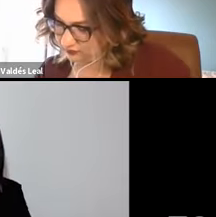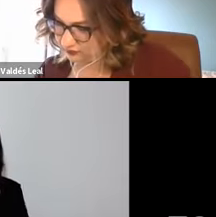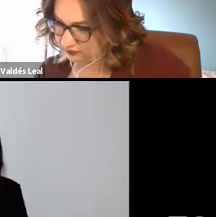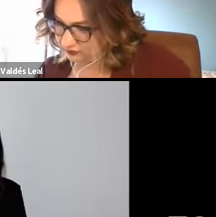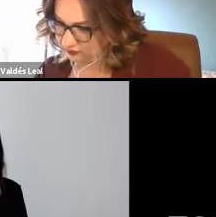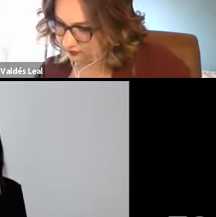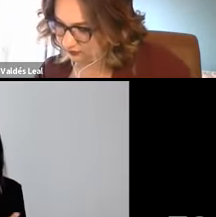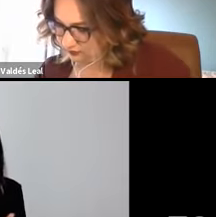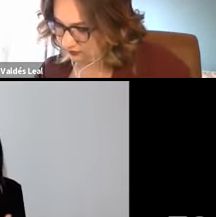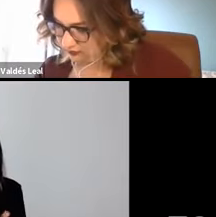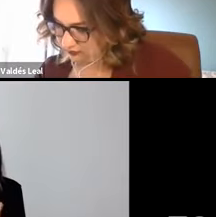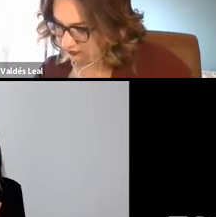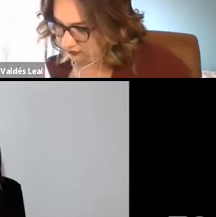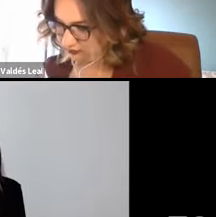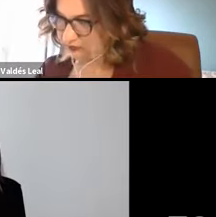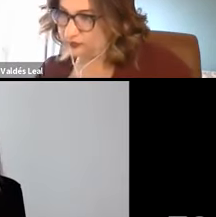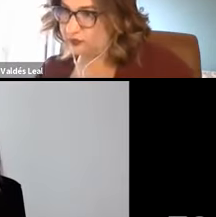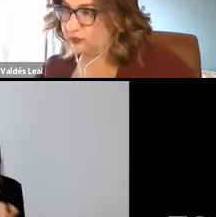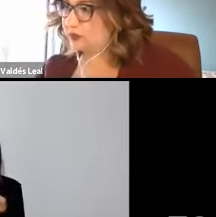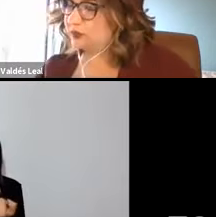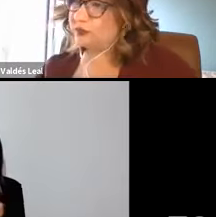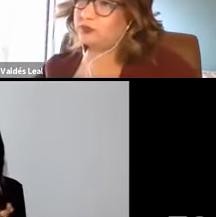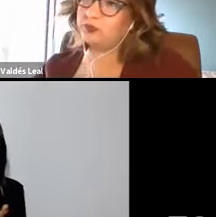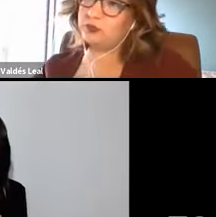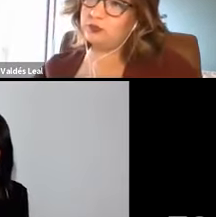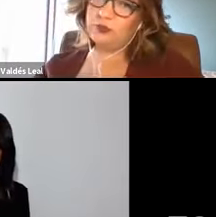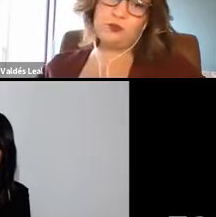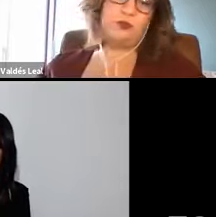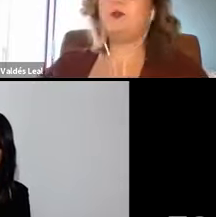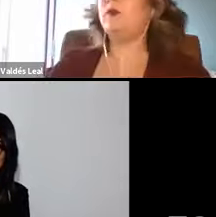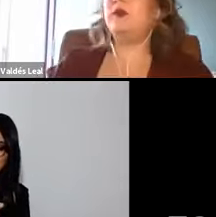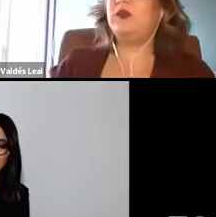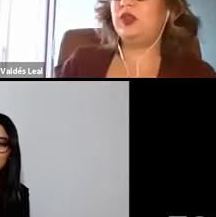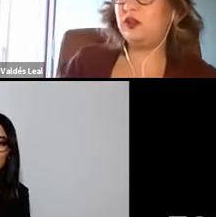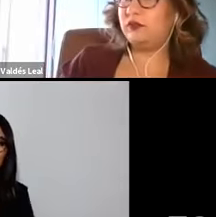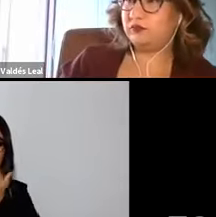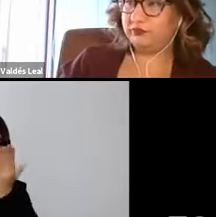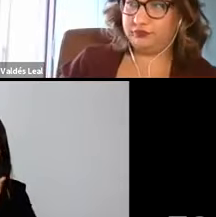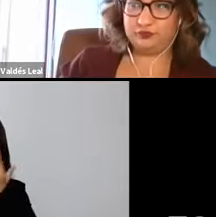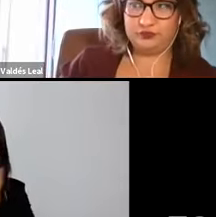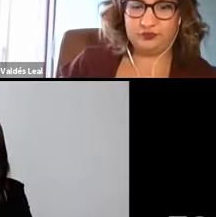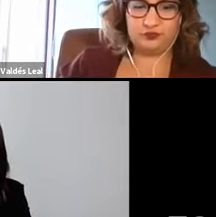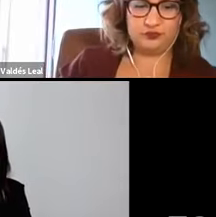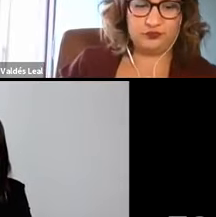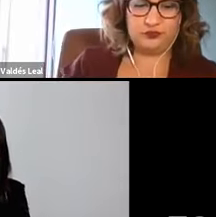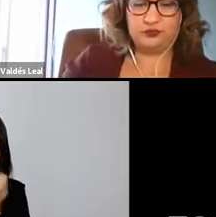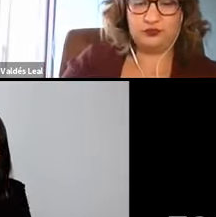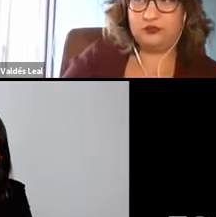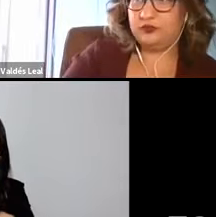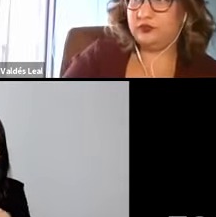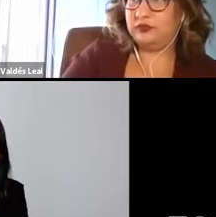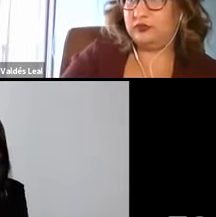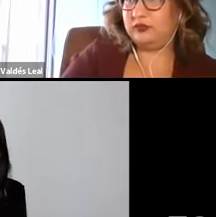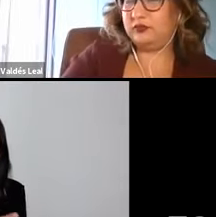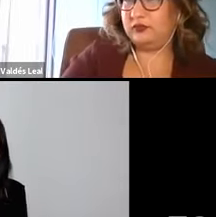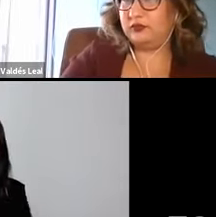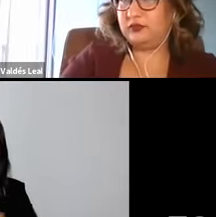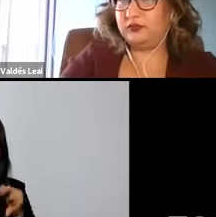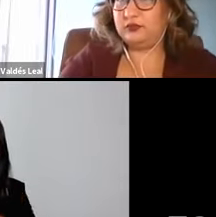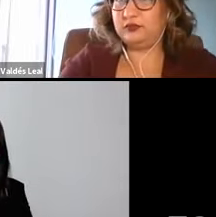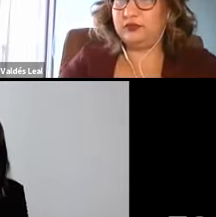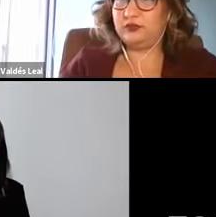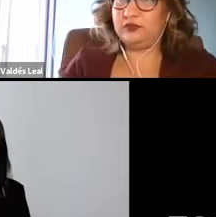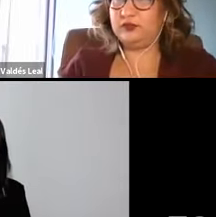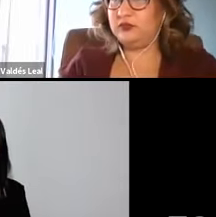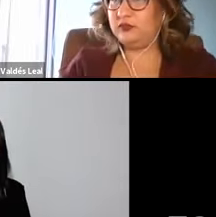supuesto, agradeciendo también al Centro de Estudios Constitucionales de la Suprema Corte de Justicia de la Nación por esta